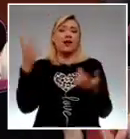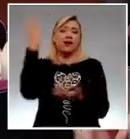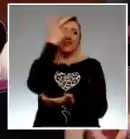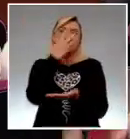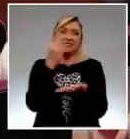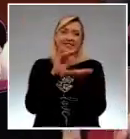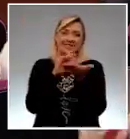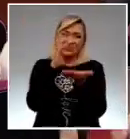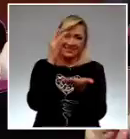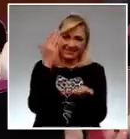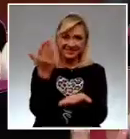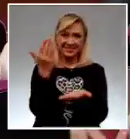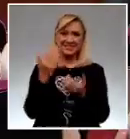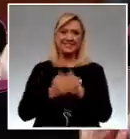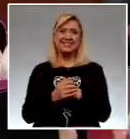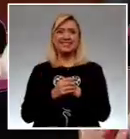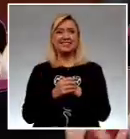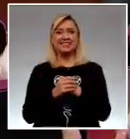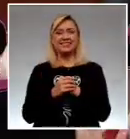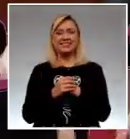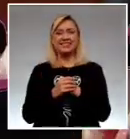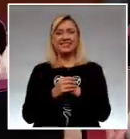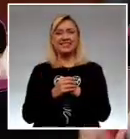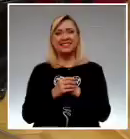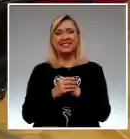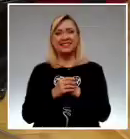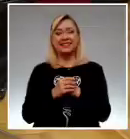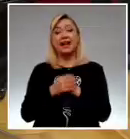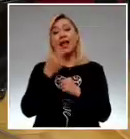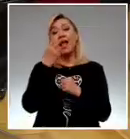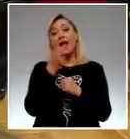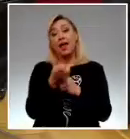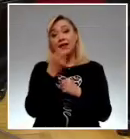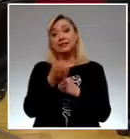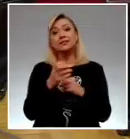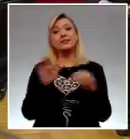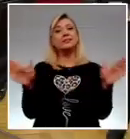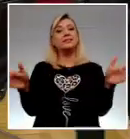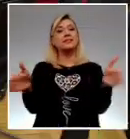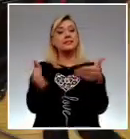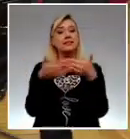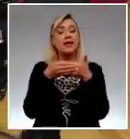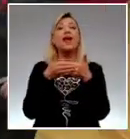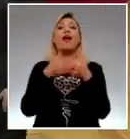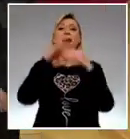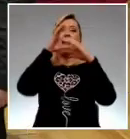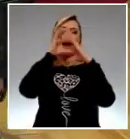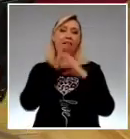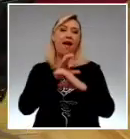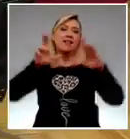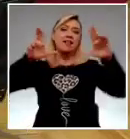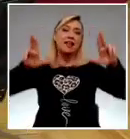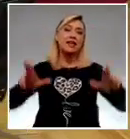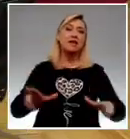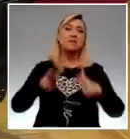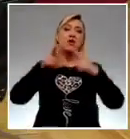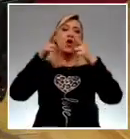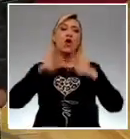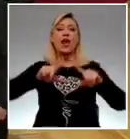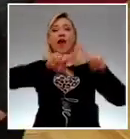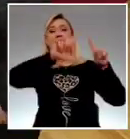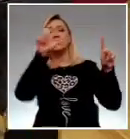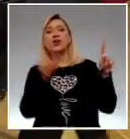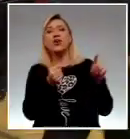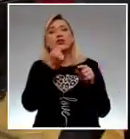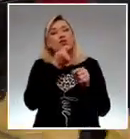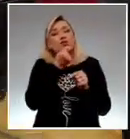Gracias en esta ocasión la sesión solemne se clausuró con la entonación del himno nacional con la participación del coro de niños del centro